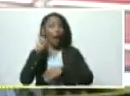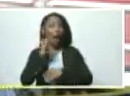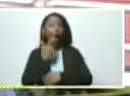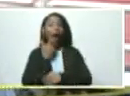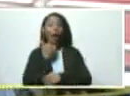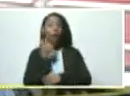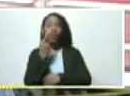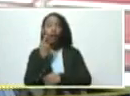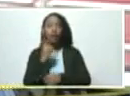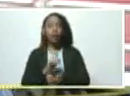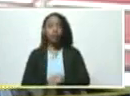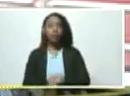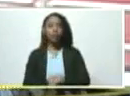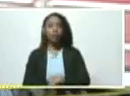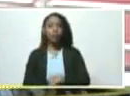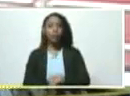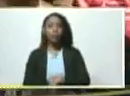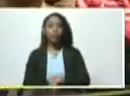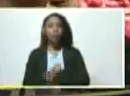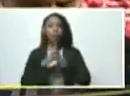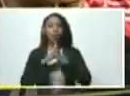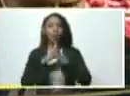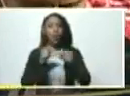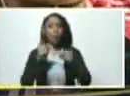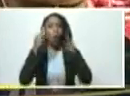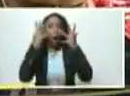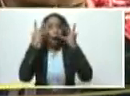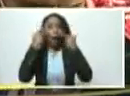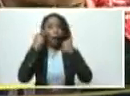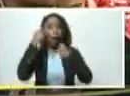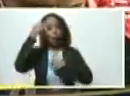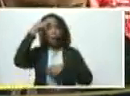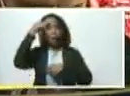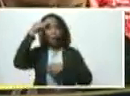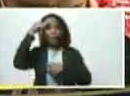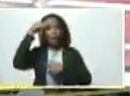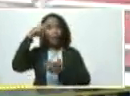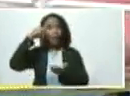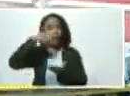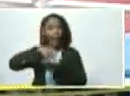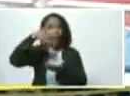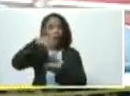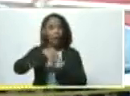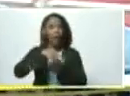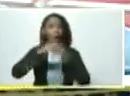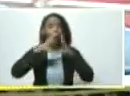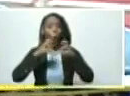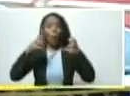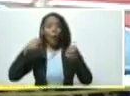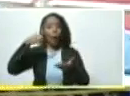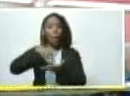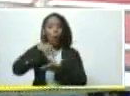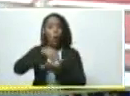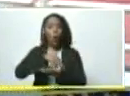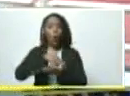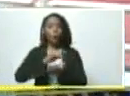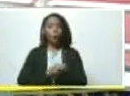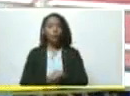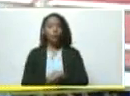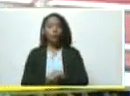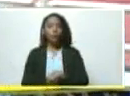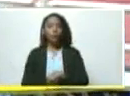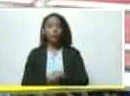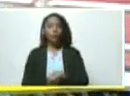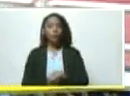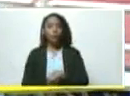falta. Todo el ganado de cabras, de ovejas, que ellos llaman ovino caprino.